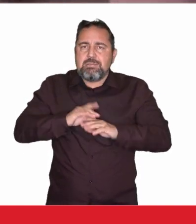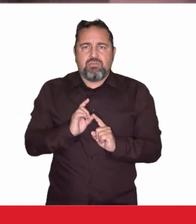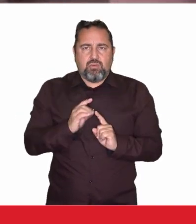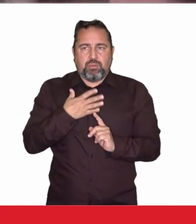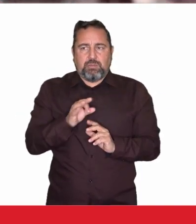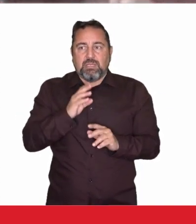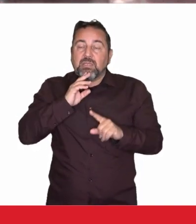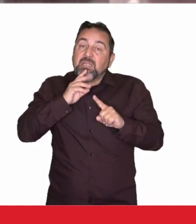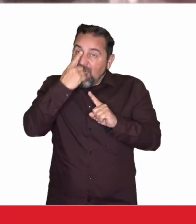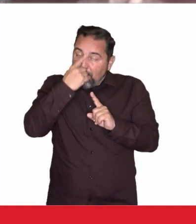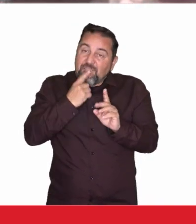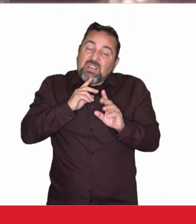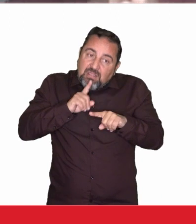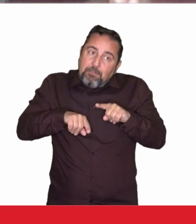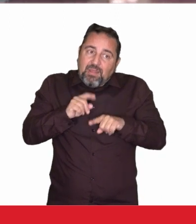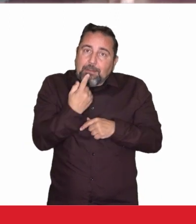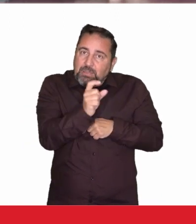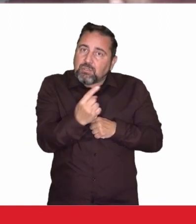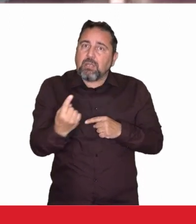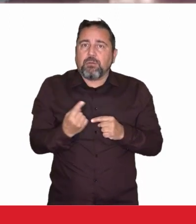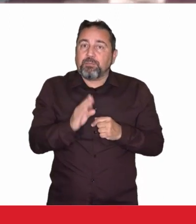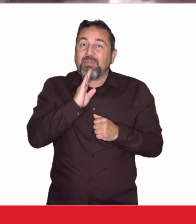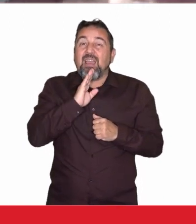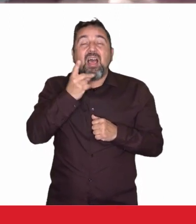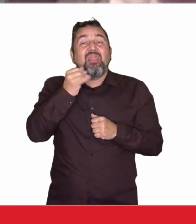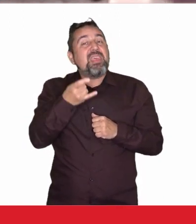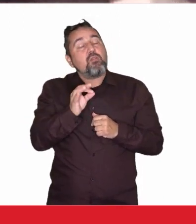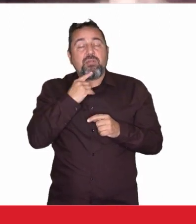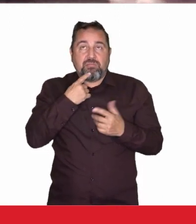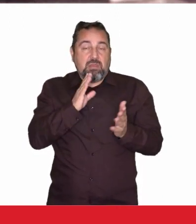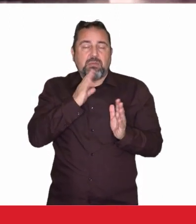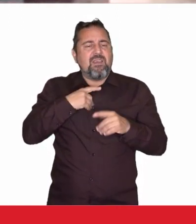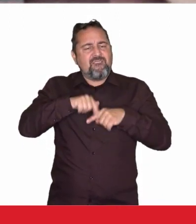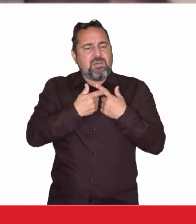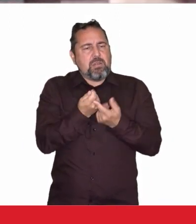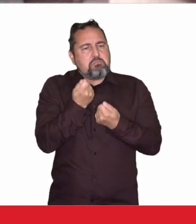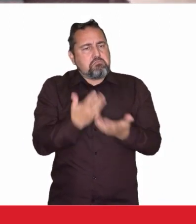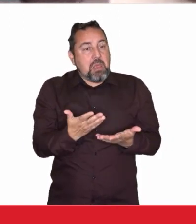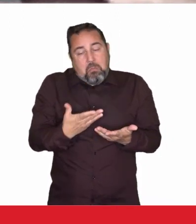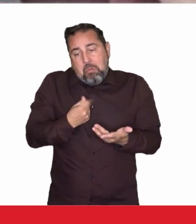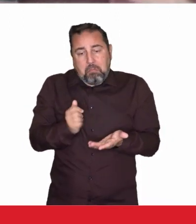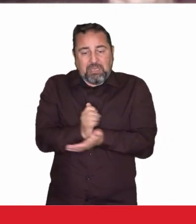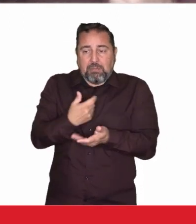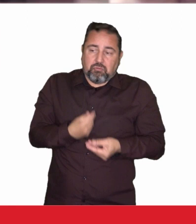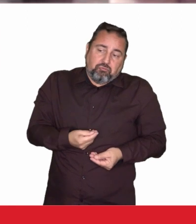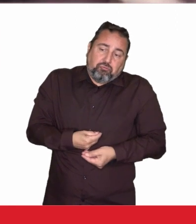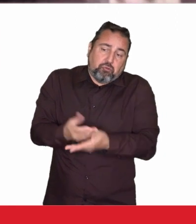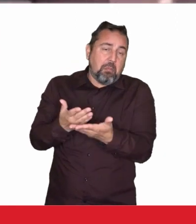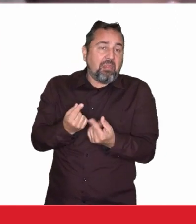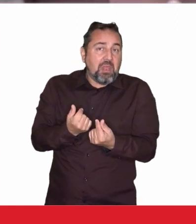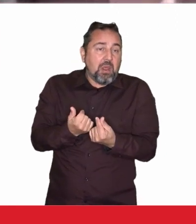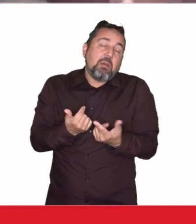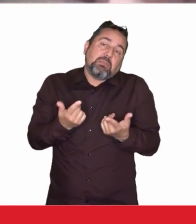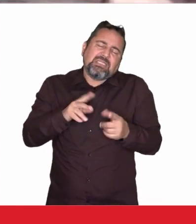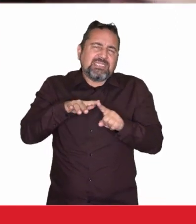lo mínimo posible. Insisto en el tipo de perfil con el que estamos hablando. Como decía antes Diego, si tienes una familia que tiene mucho dinero y está dispuesta